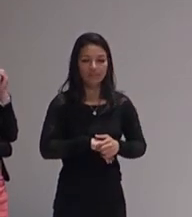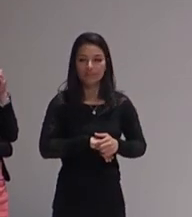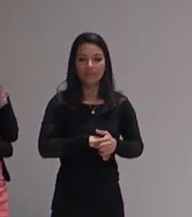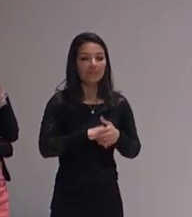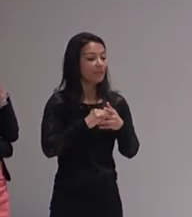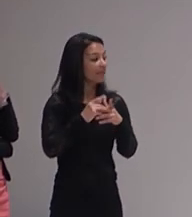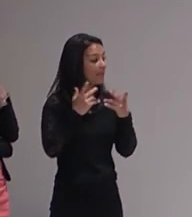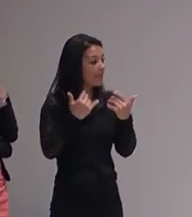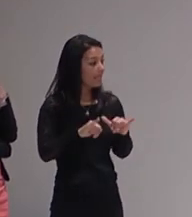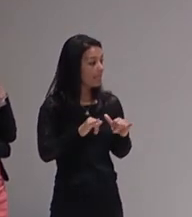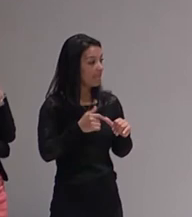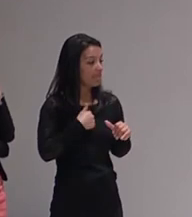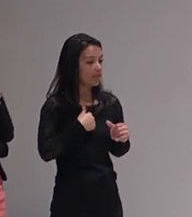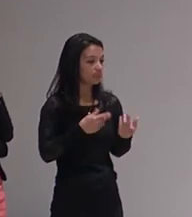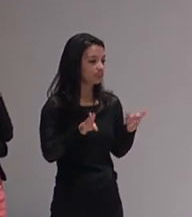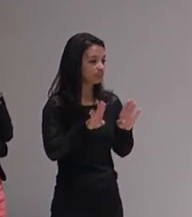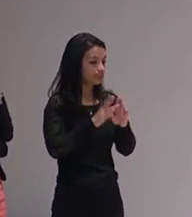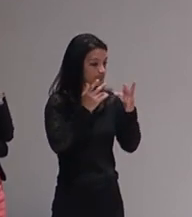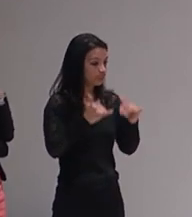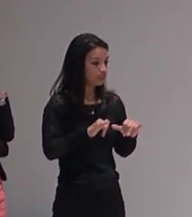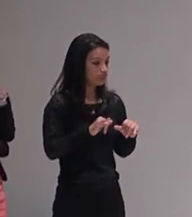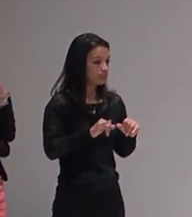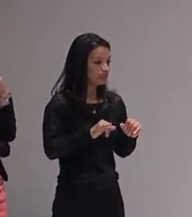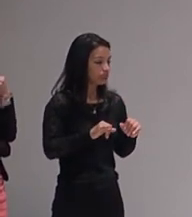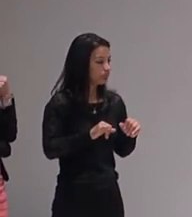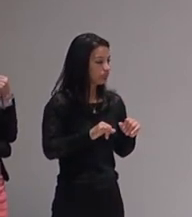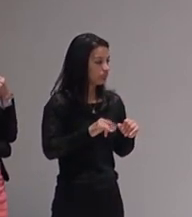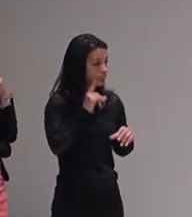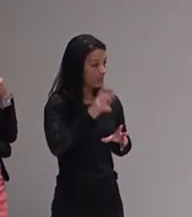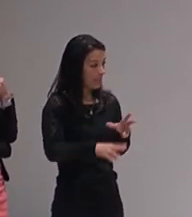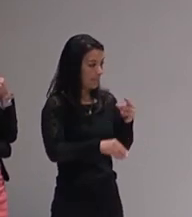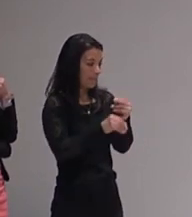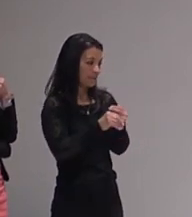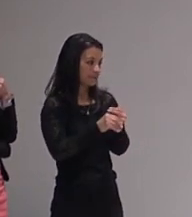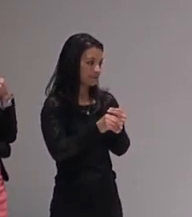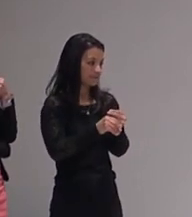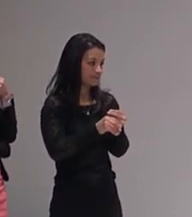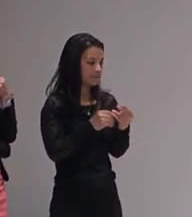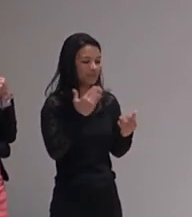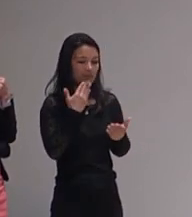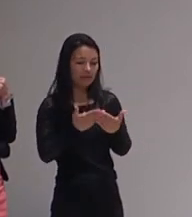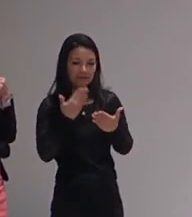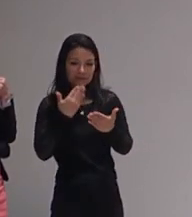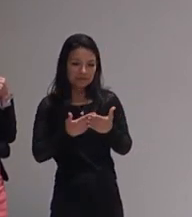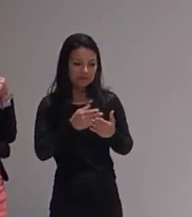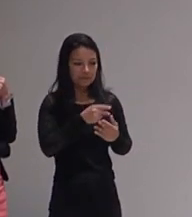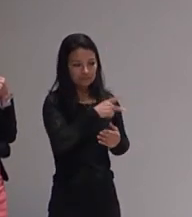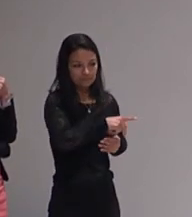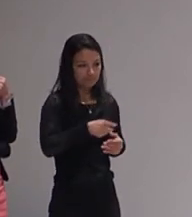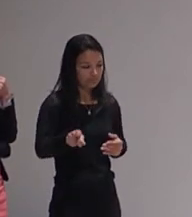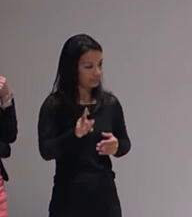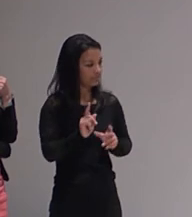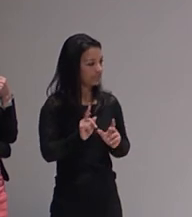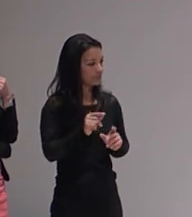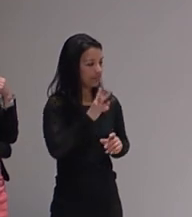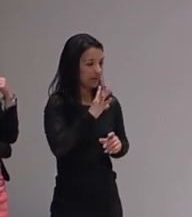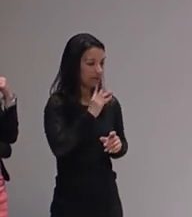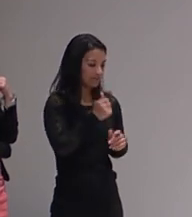Bueno, cierro diciendo, además de agradecerles la presencia y las palabras, cierro